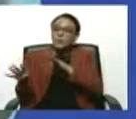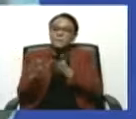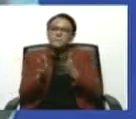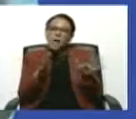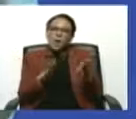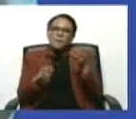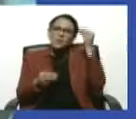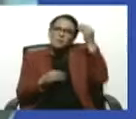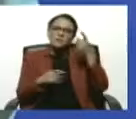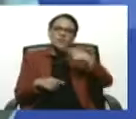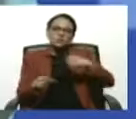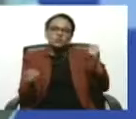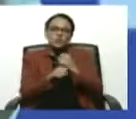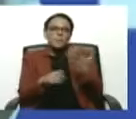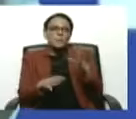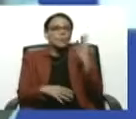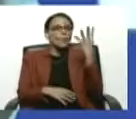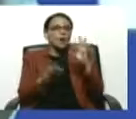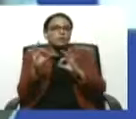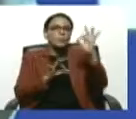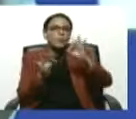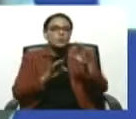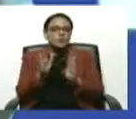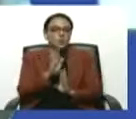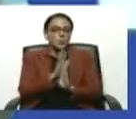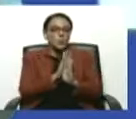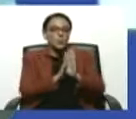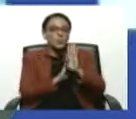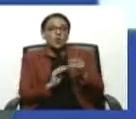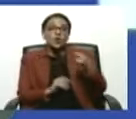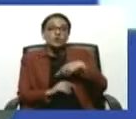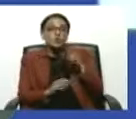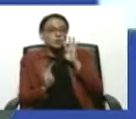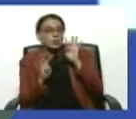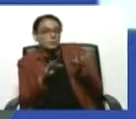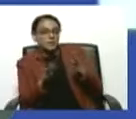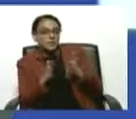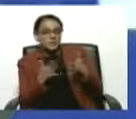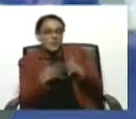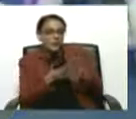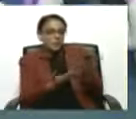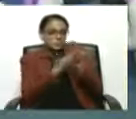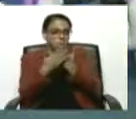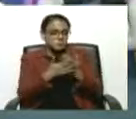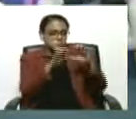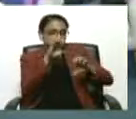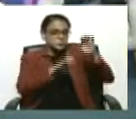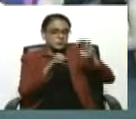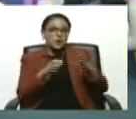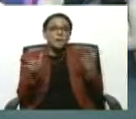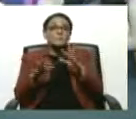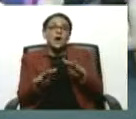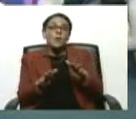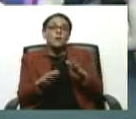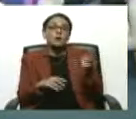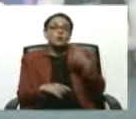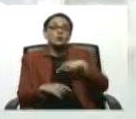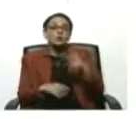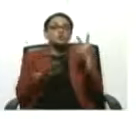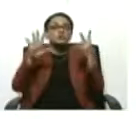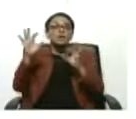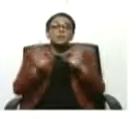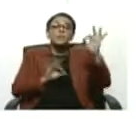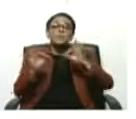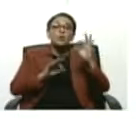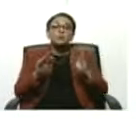Ya nosotros en el primer trimestre, nuestra cifra de crecimiento del PIB es del 7%.